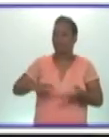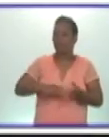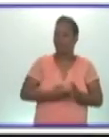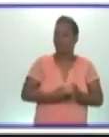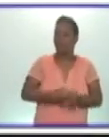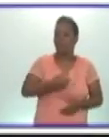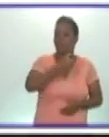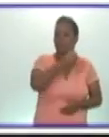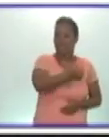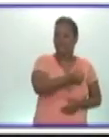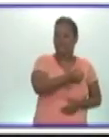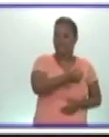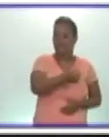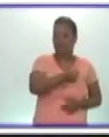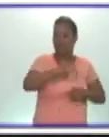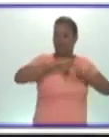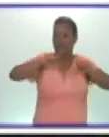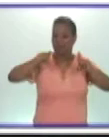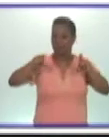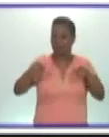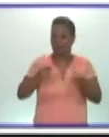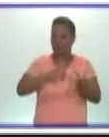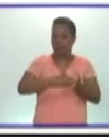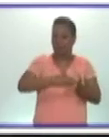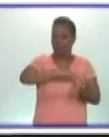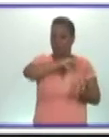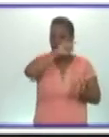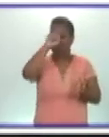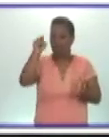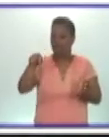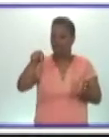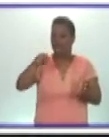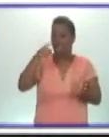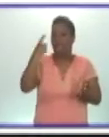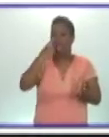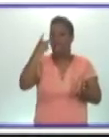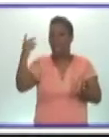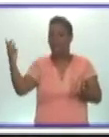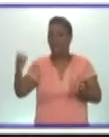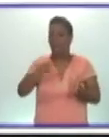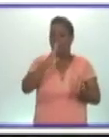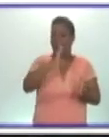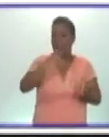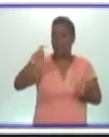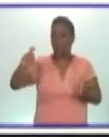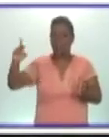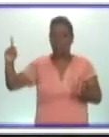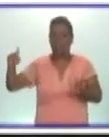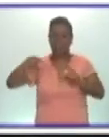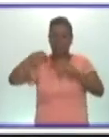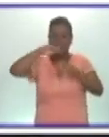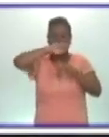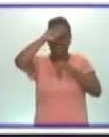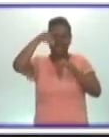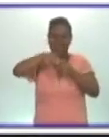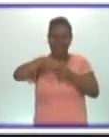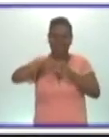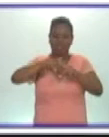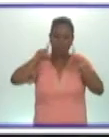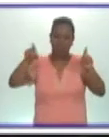este término va a multiplicar a cada uno de los términos dentro del paréntesis.